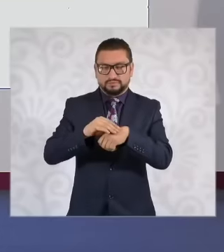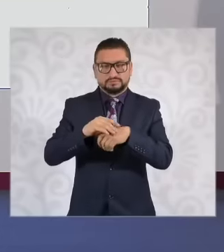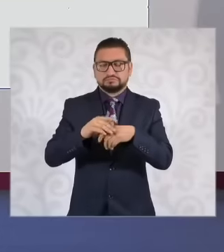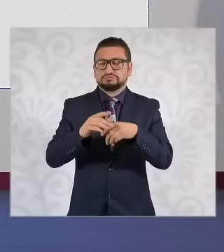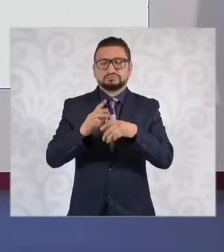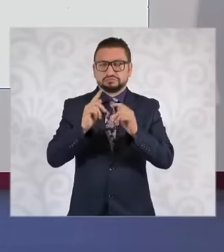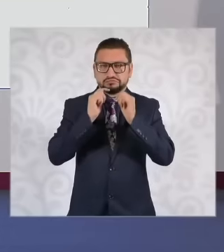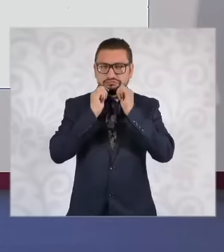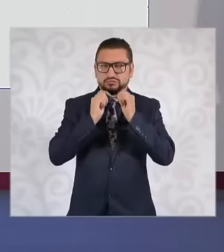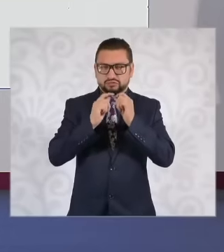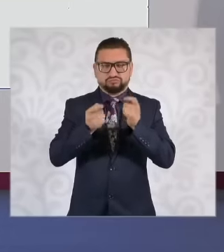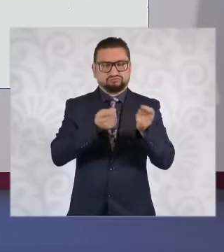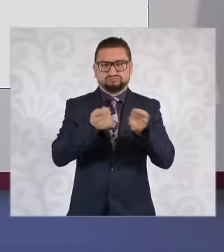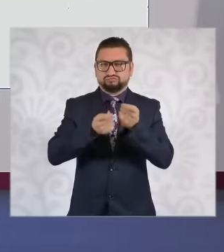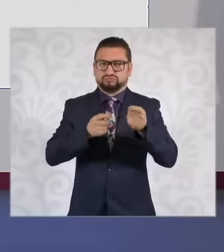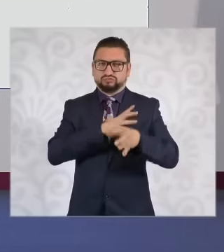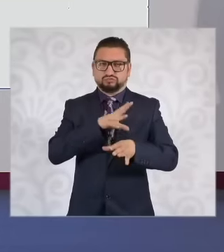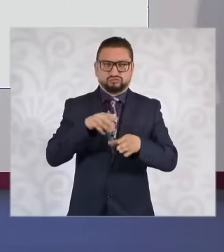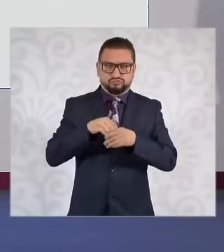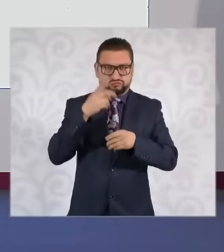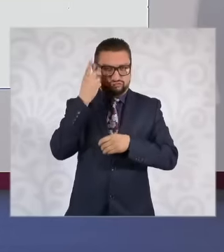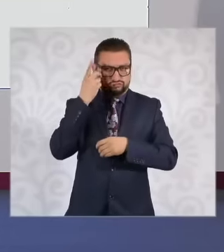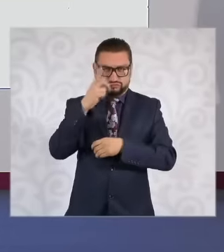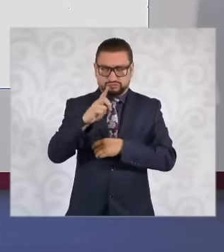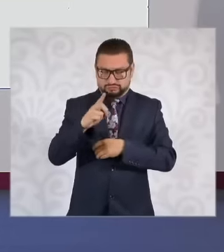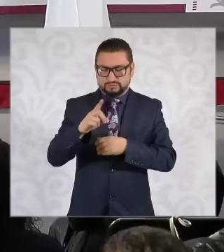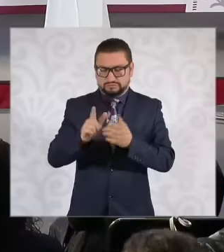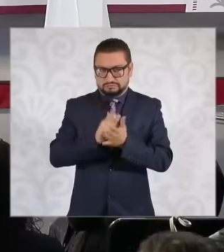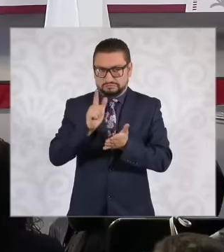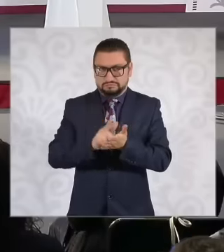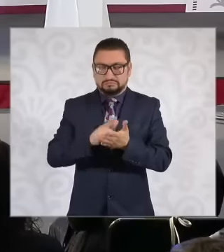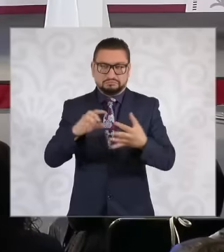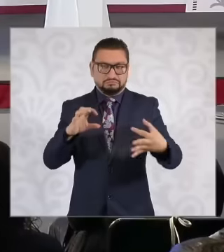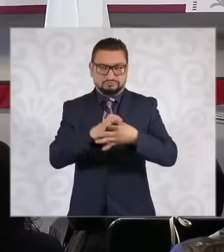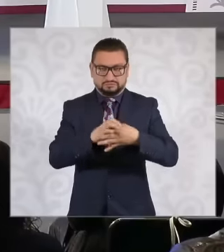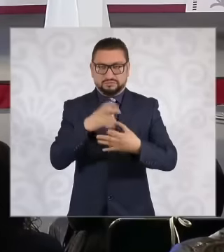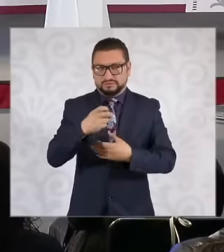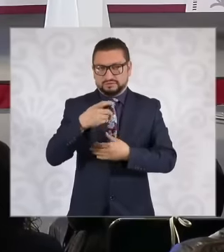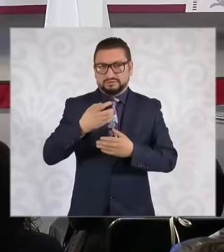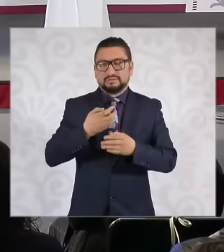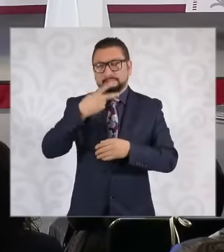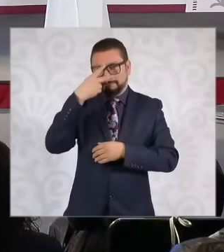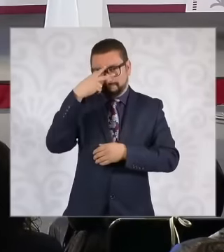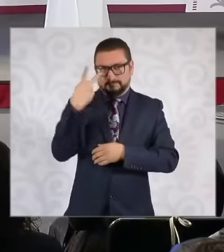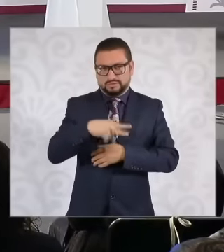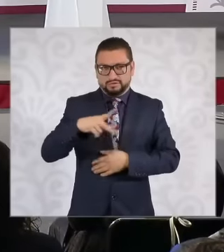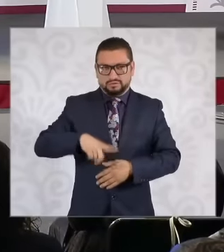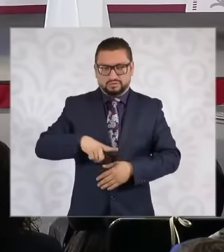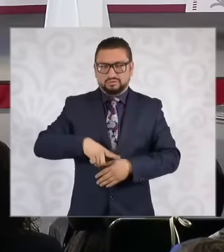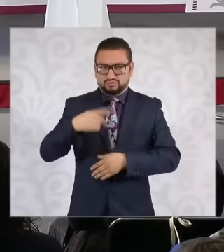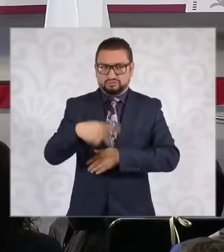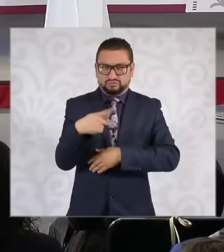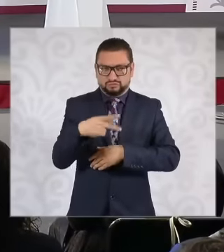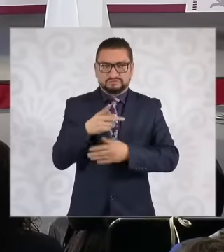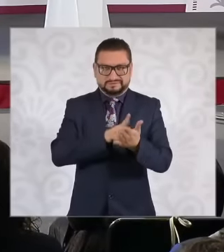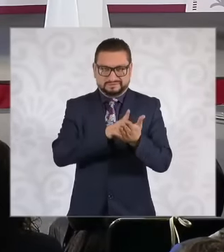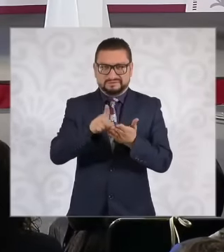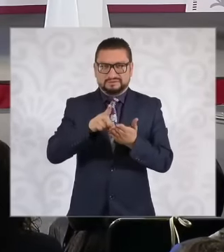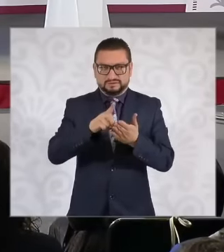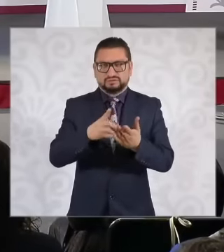establecerá el dominio de las respectivas vías de comunicación de acuerdo con las leyes de la materia. El Estado mexicano retoma el derecho de utilizar las vías